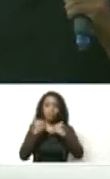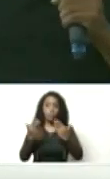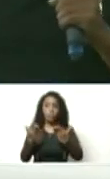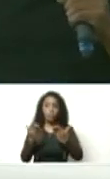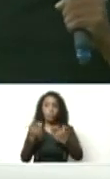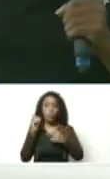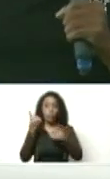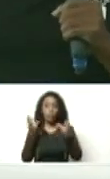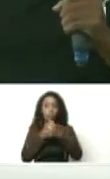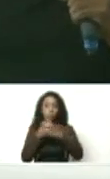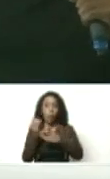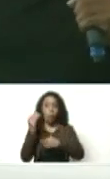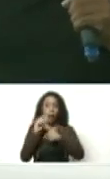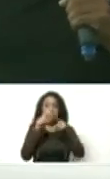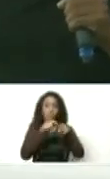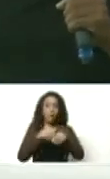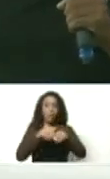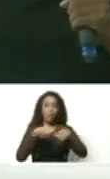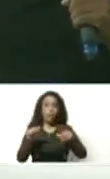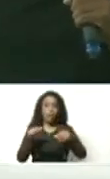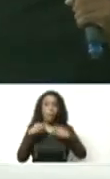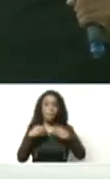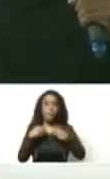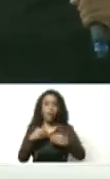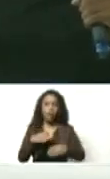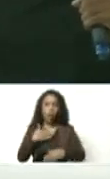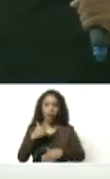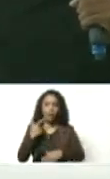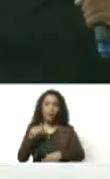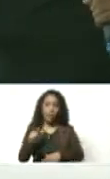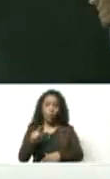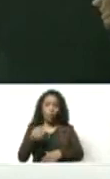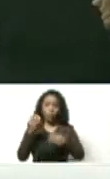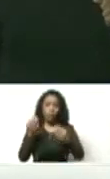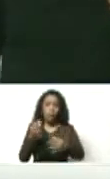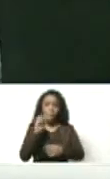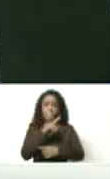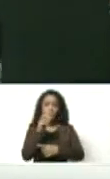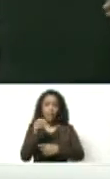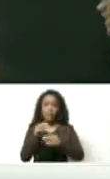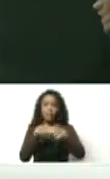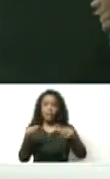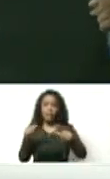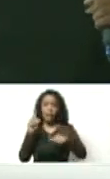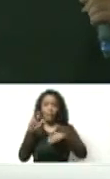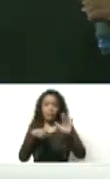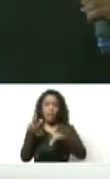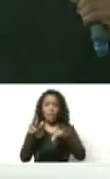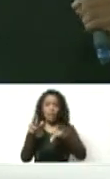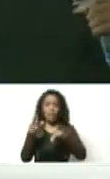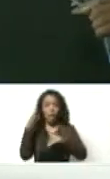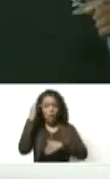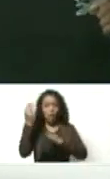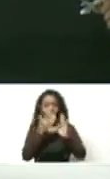una cantidad más extensa de terreno, como para, porque lo que tenemos exactamente son 20 hectáreas en 13 consejos comunales? Es más, mi señor presidente,